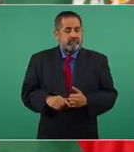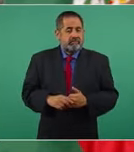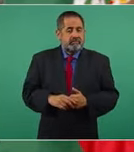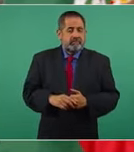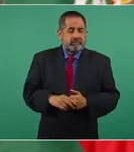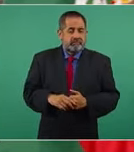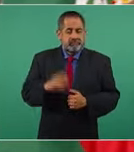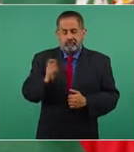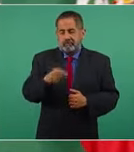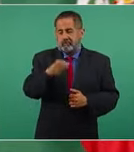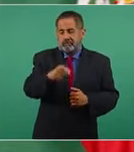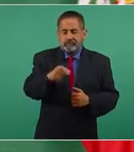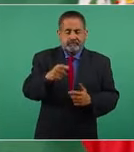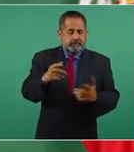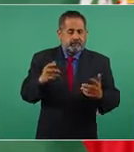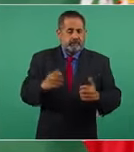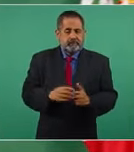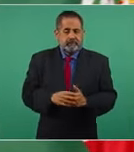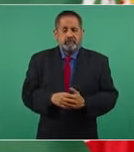que